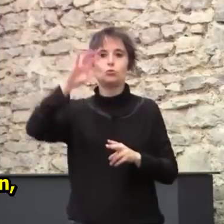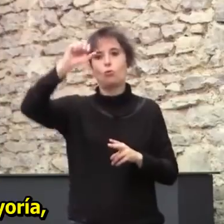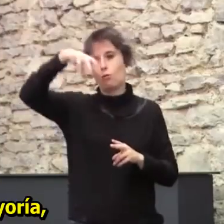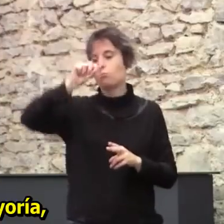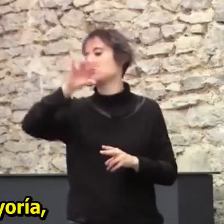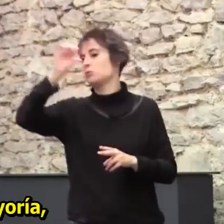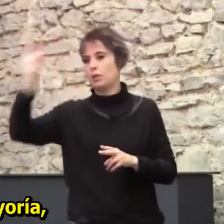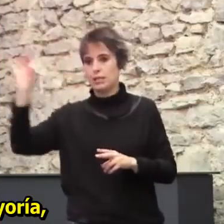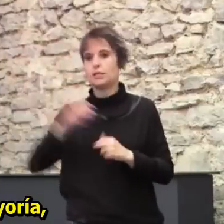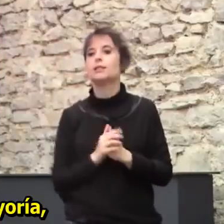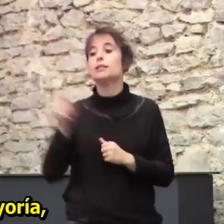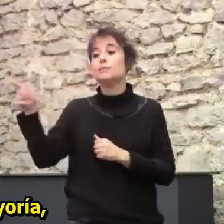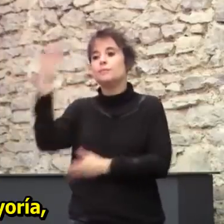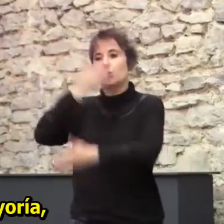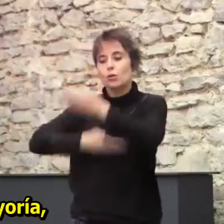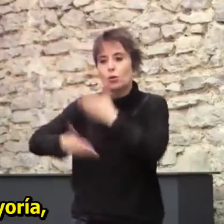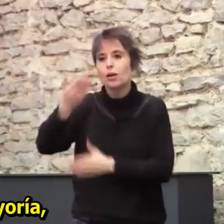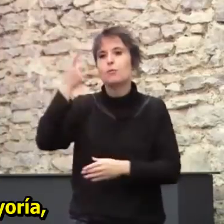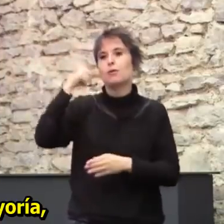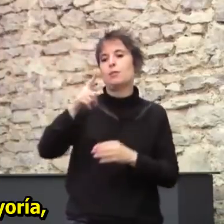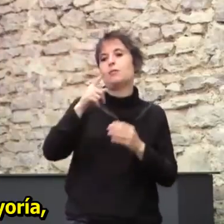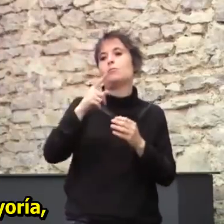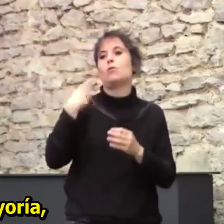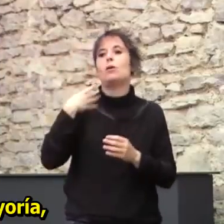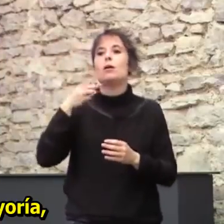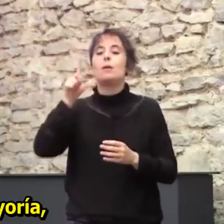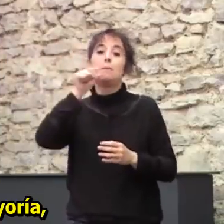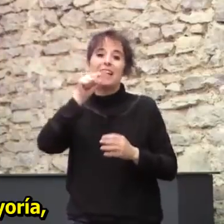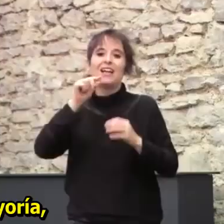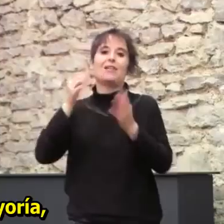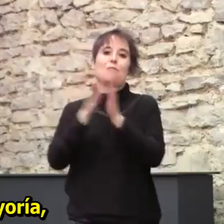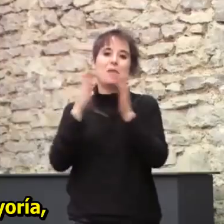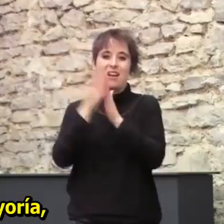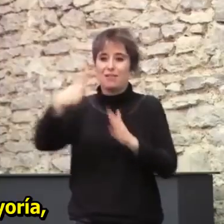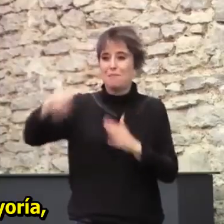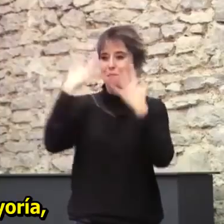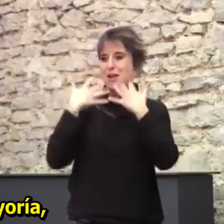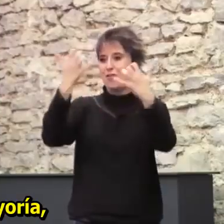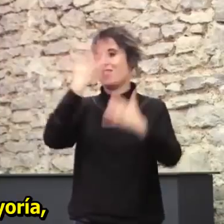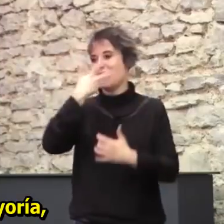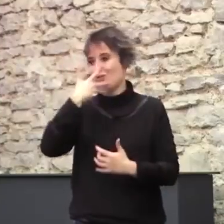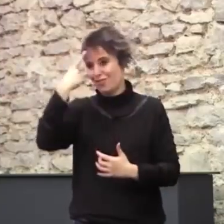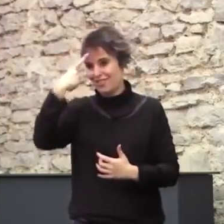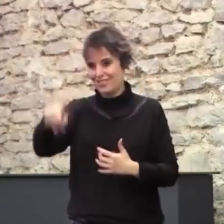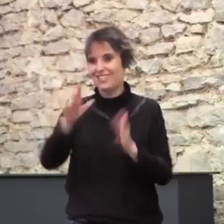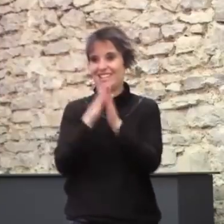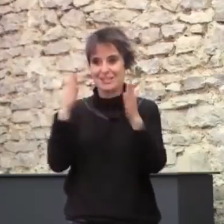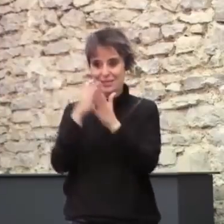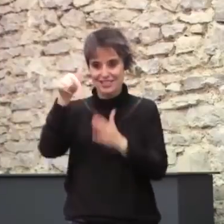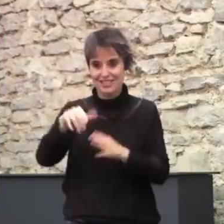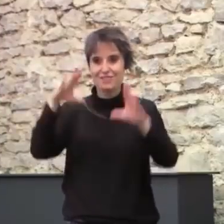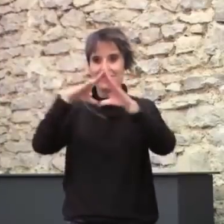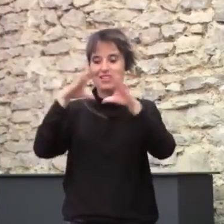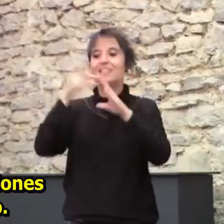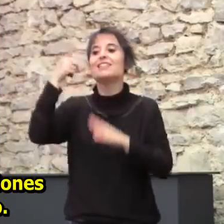aikitabloques.com.es, y colabora con Picara Magazine, que yo creo que aquí la mayoría de nosotras la conocemos, y